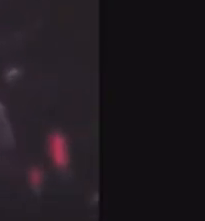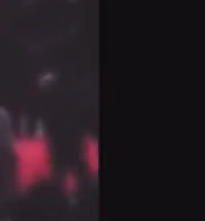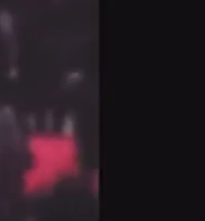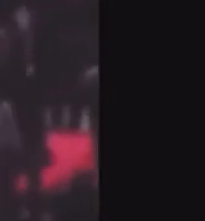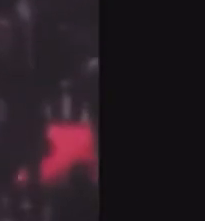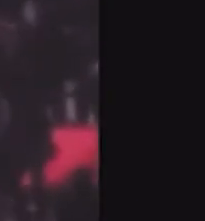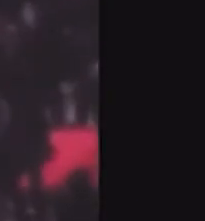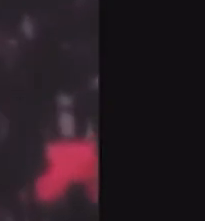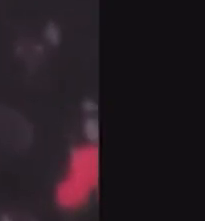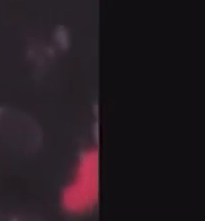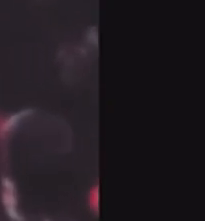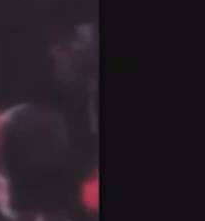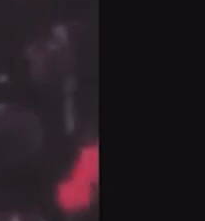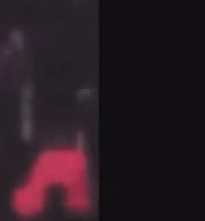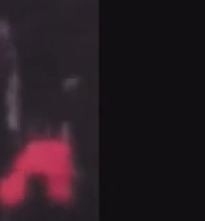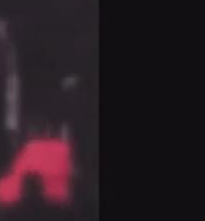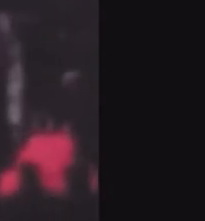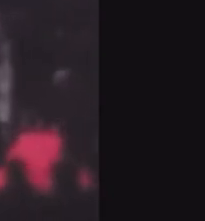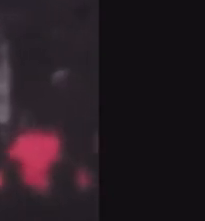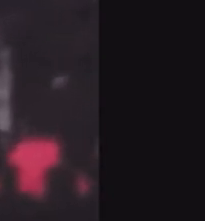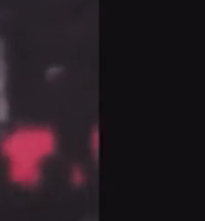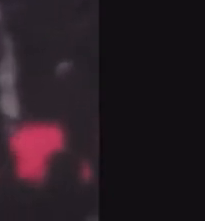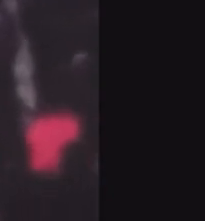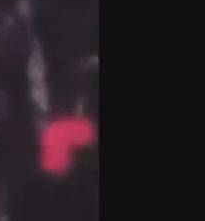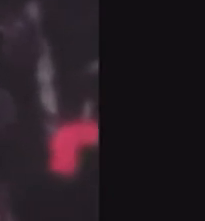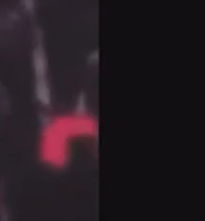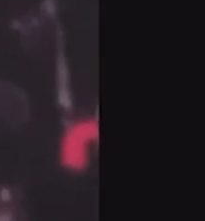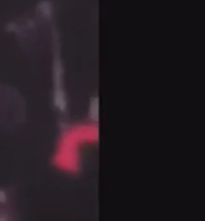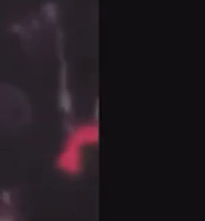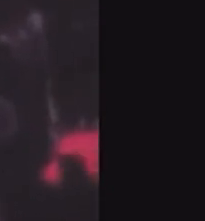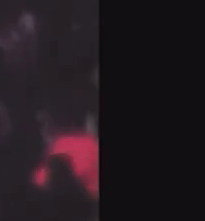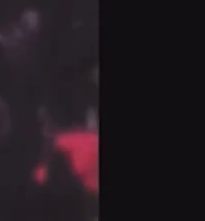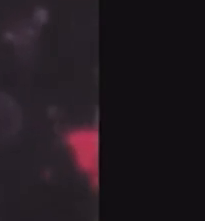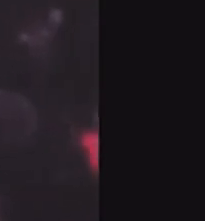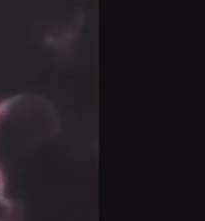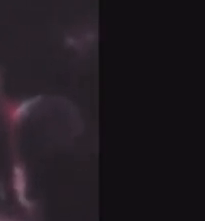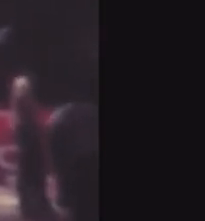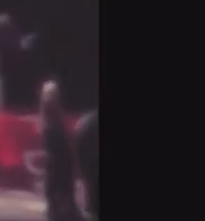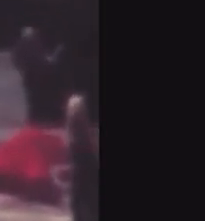baldíos. Vienen de todo el país,